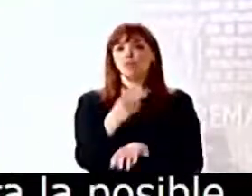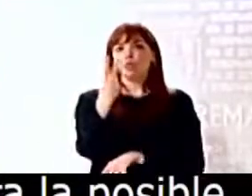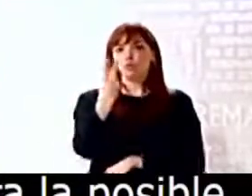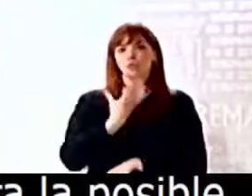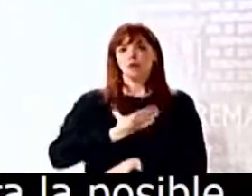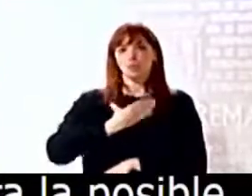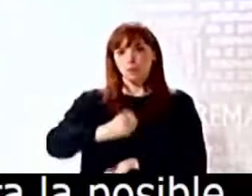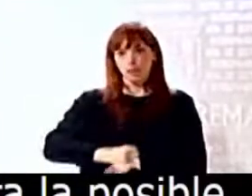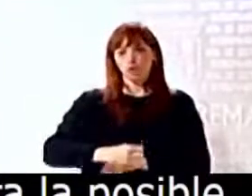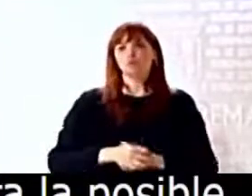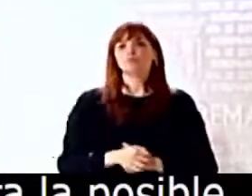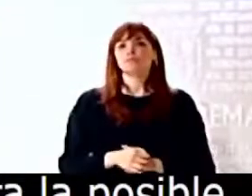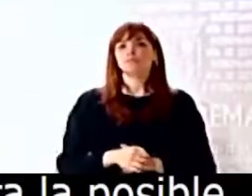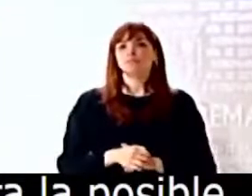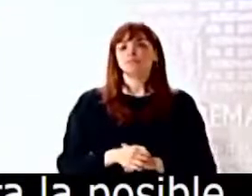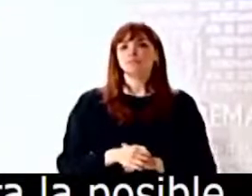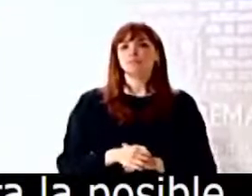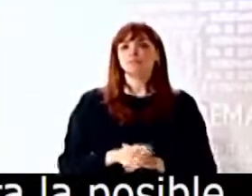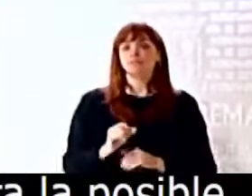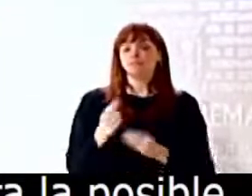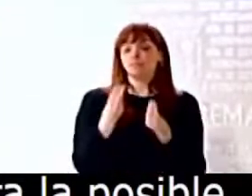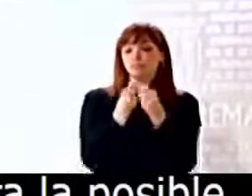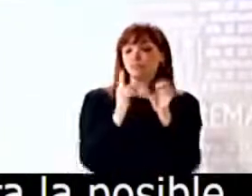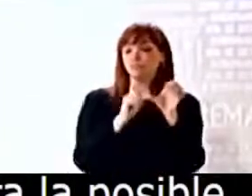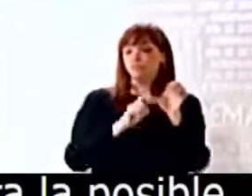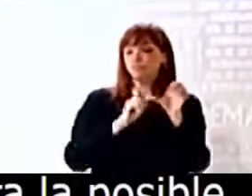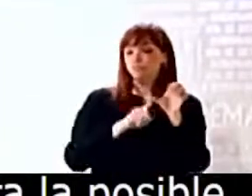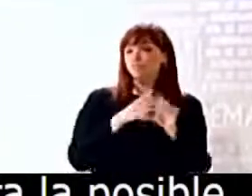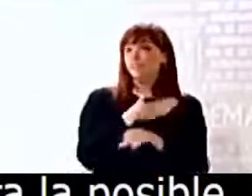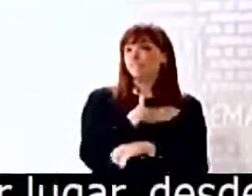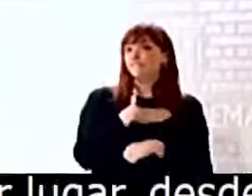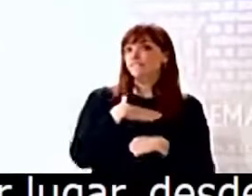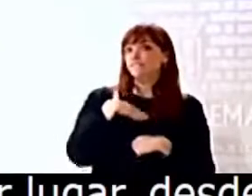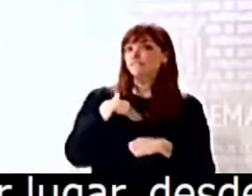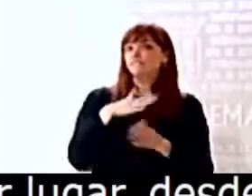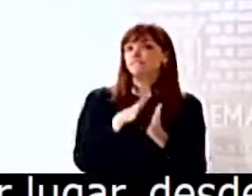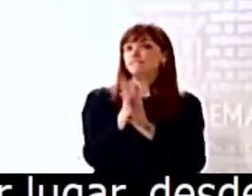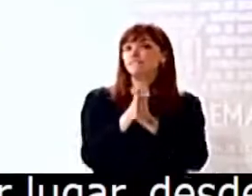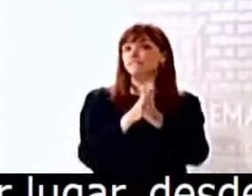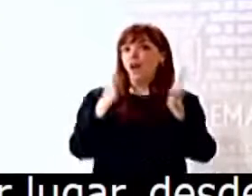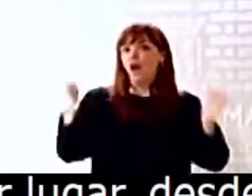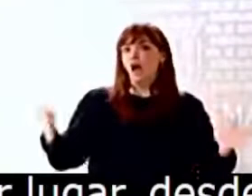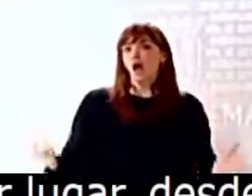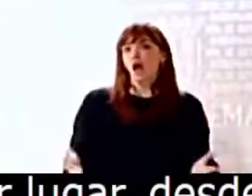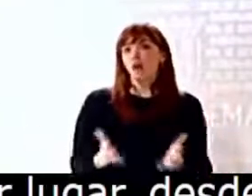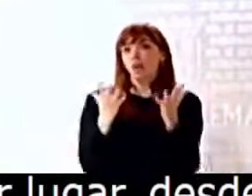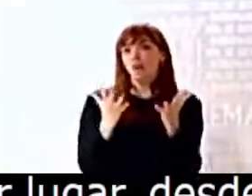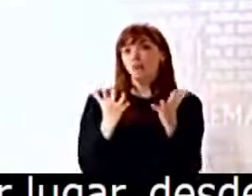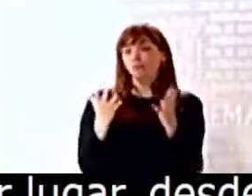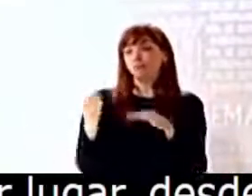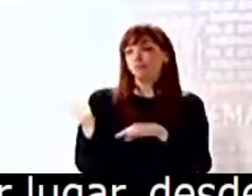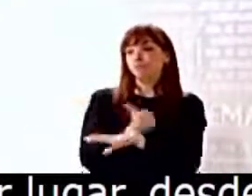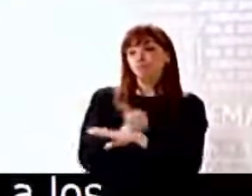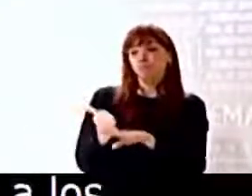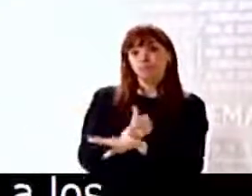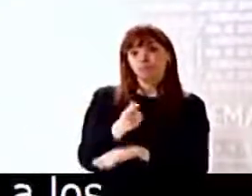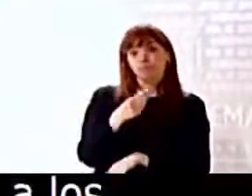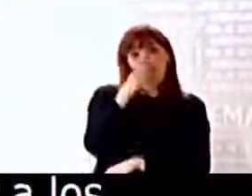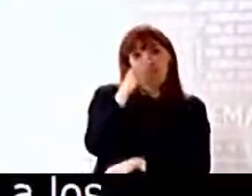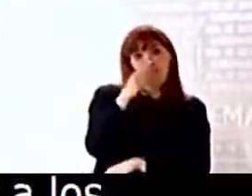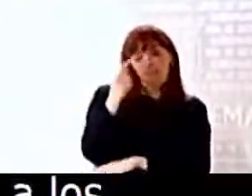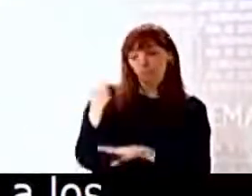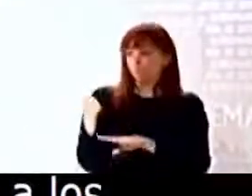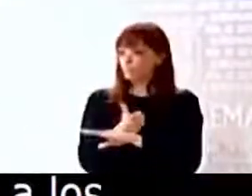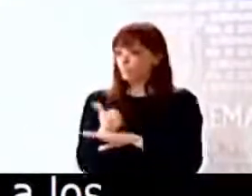ayuntamientos. En primer lugar, desde la Junta de Extremadura queremos animar a los ciudadanos de Don Benito y a